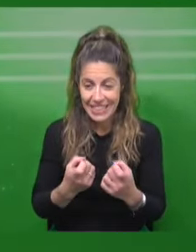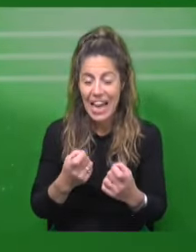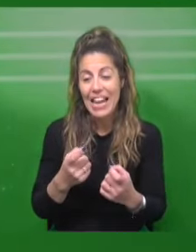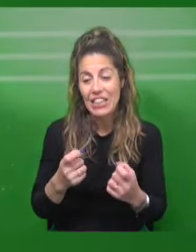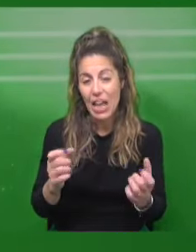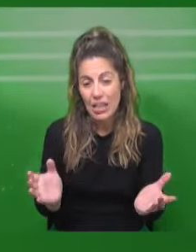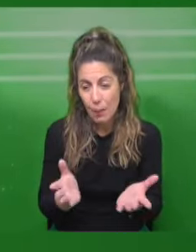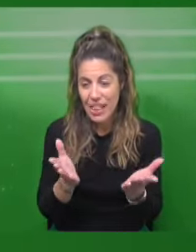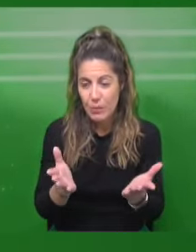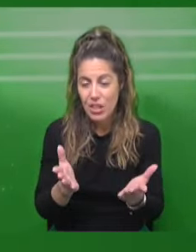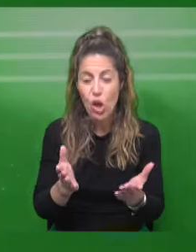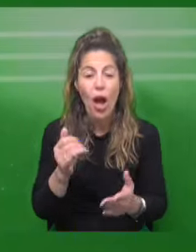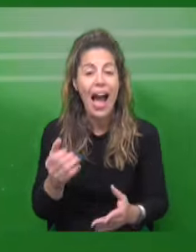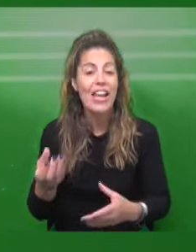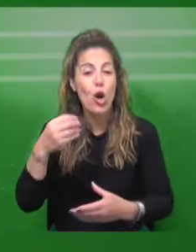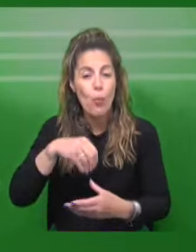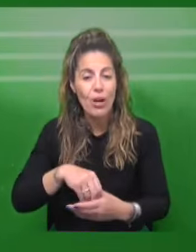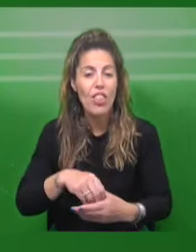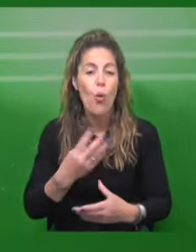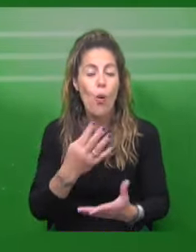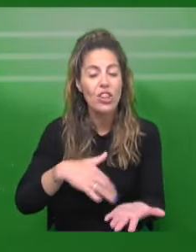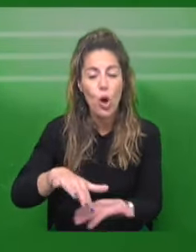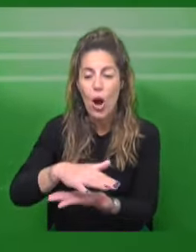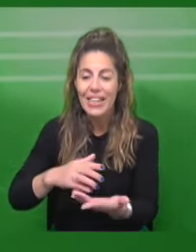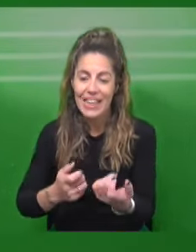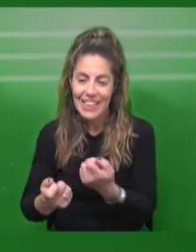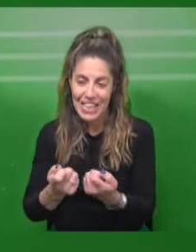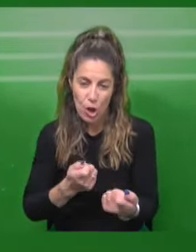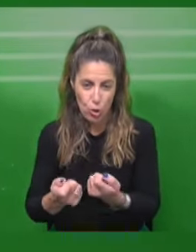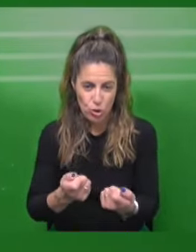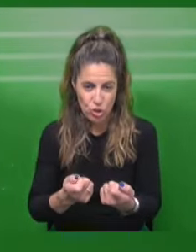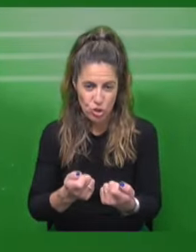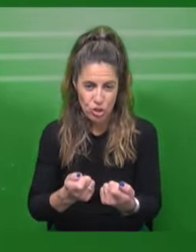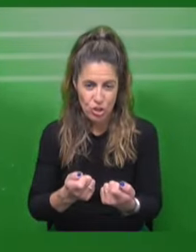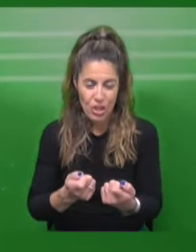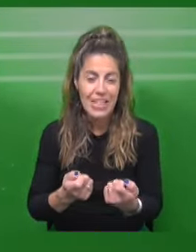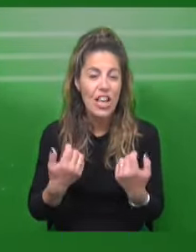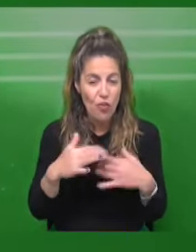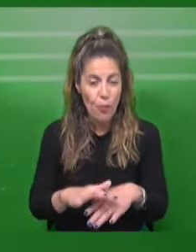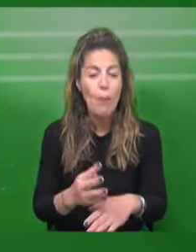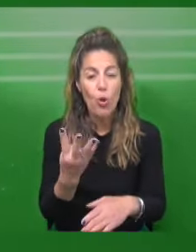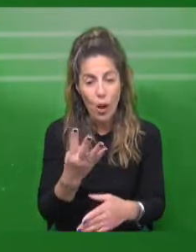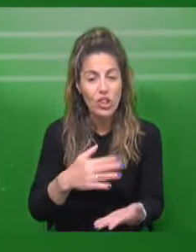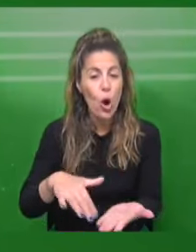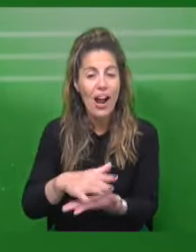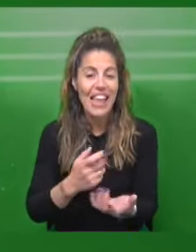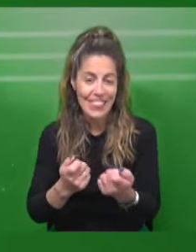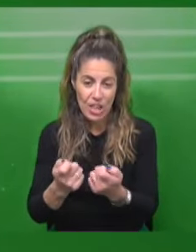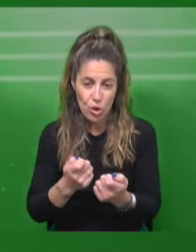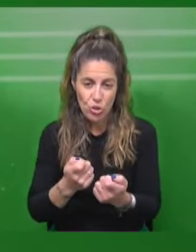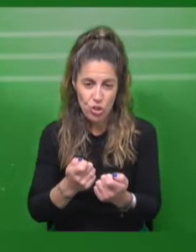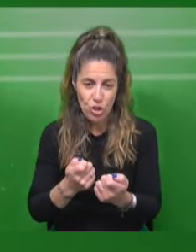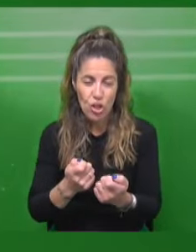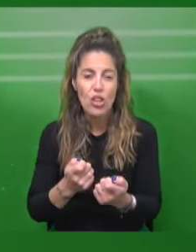emprendimientos ha incorporado cuatro áreas de negocios se ha conformado por cuatro áreas de negocios donde el mercado frutas y